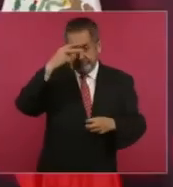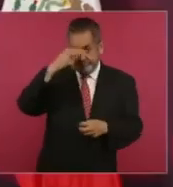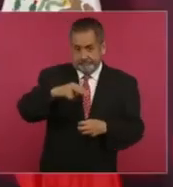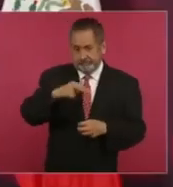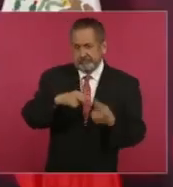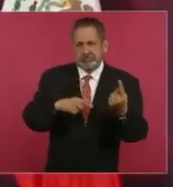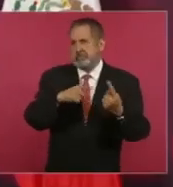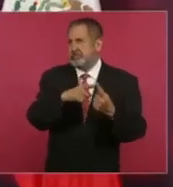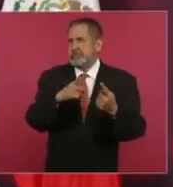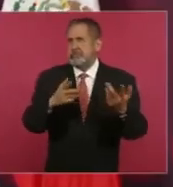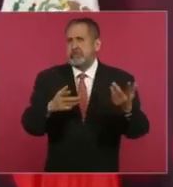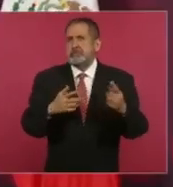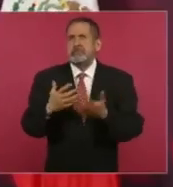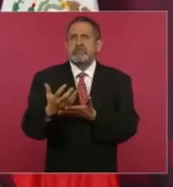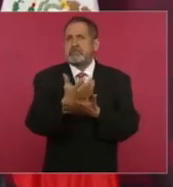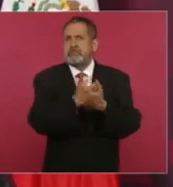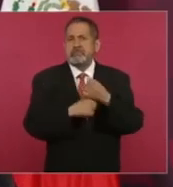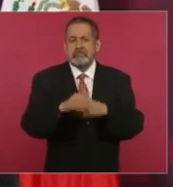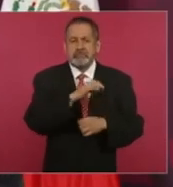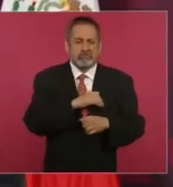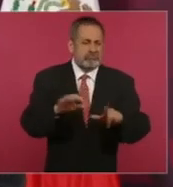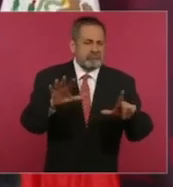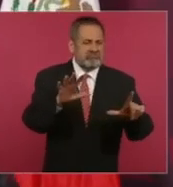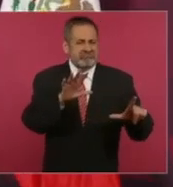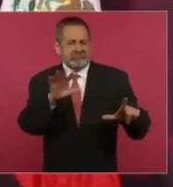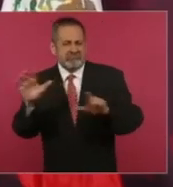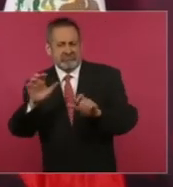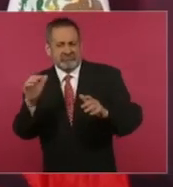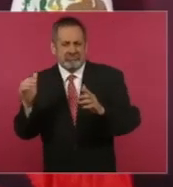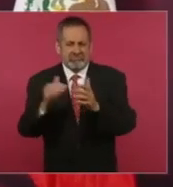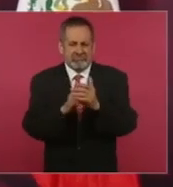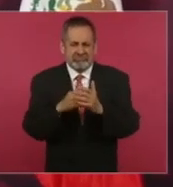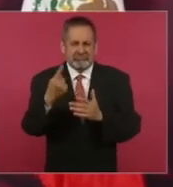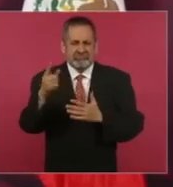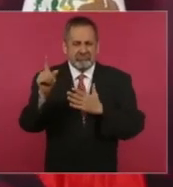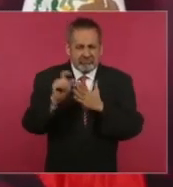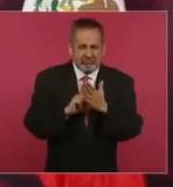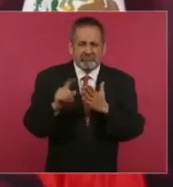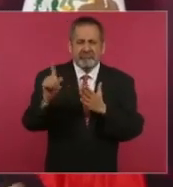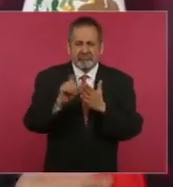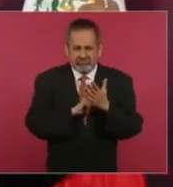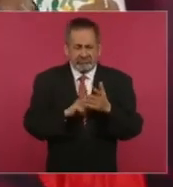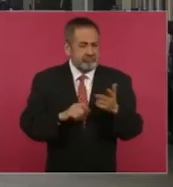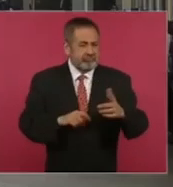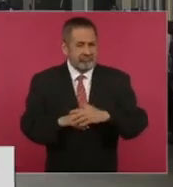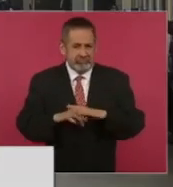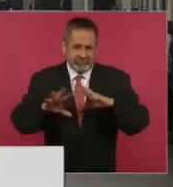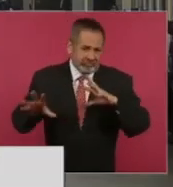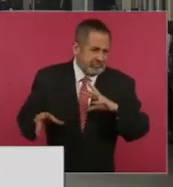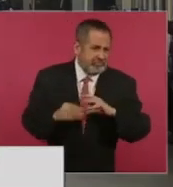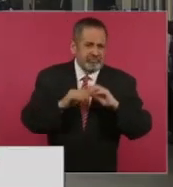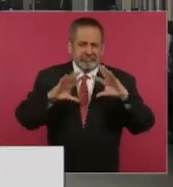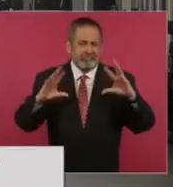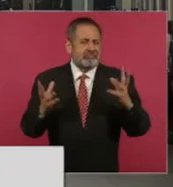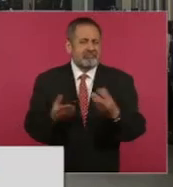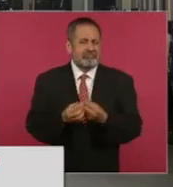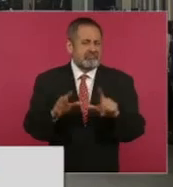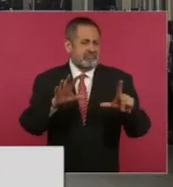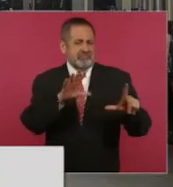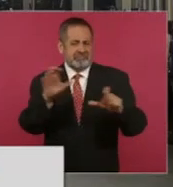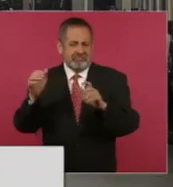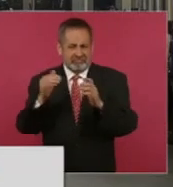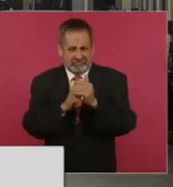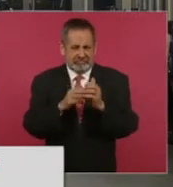el gobierno de Calderón se permitió un acuerdo para que organizaciones o agencias de Estados Unidos intervinieran en asuntos de México y ellos actuaban eran los que